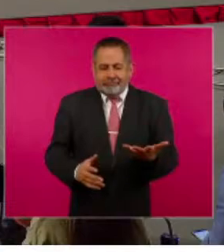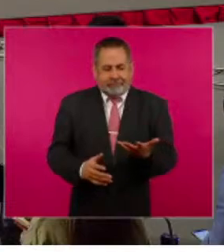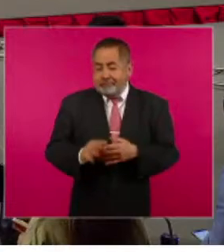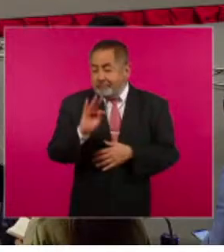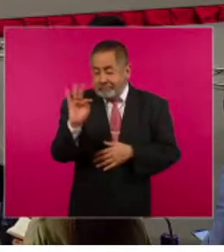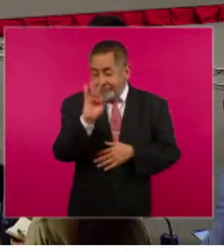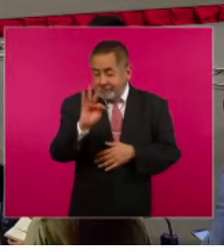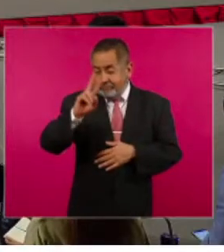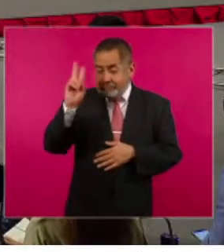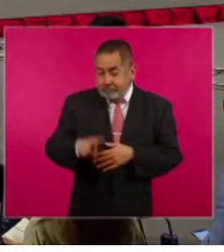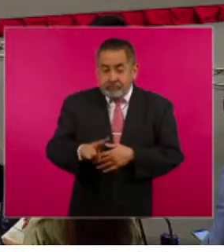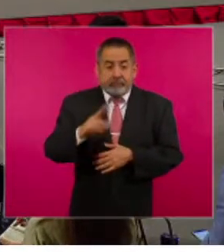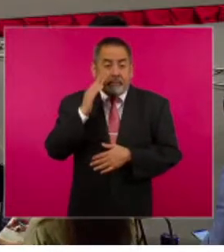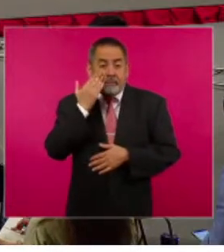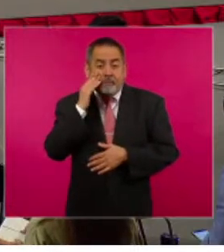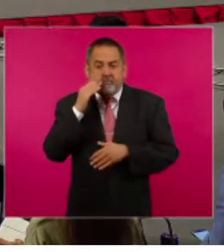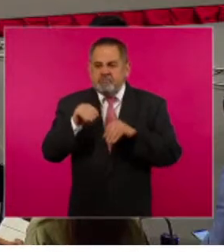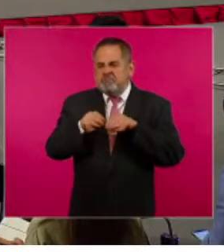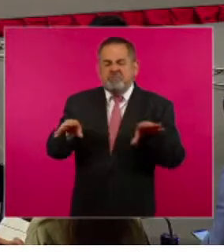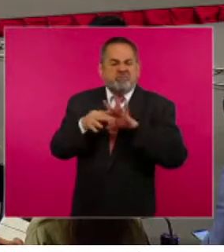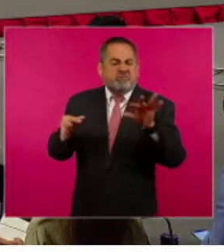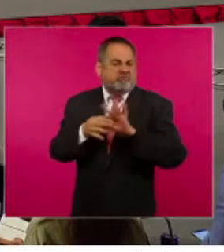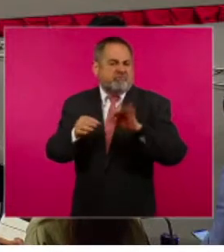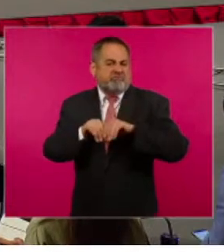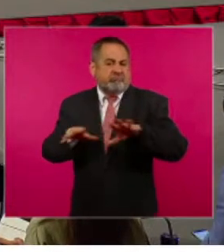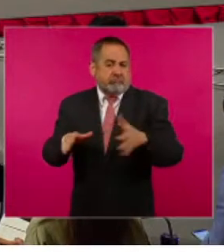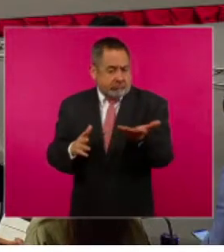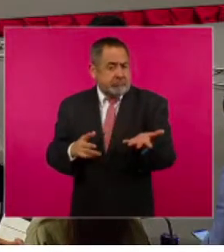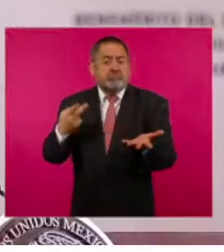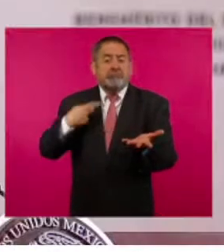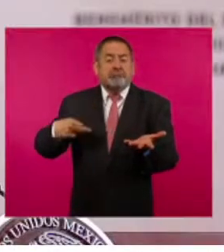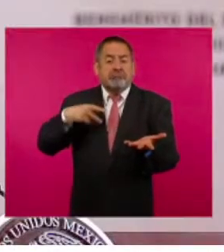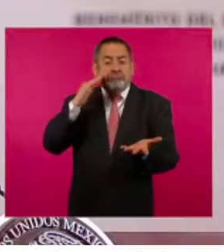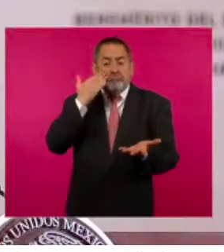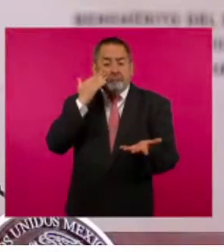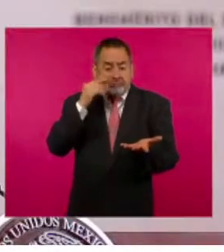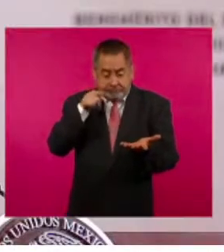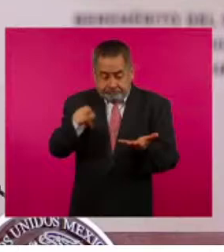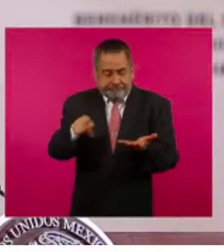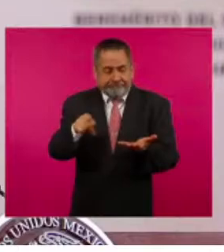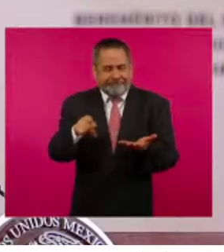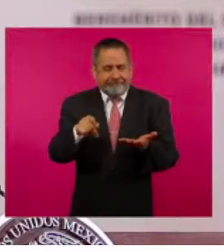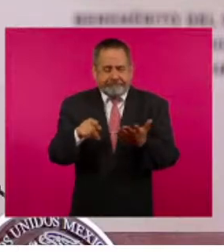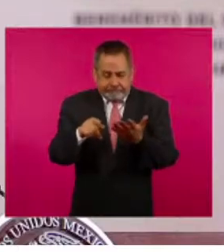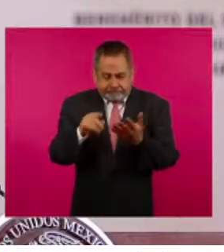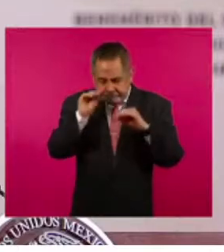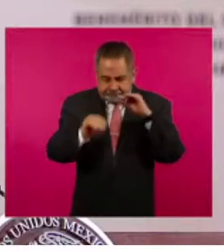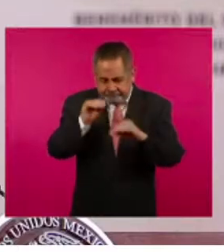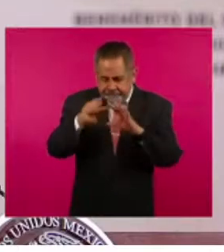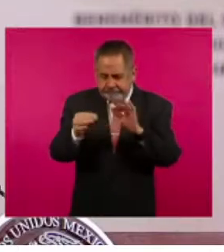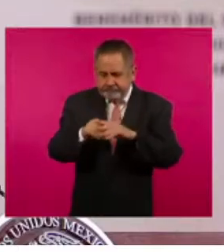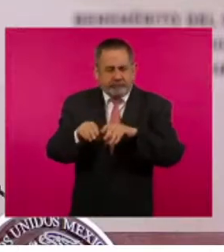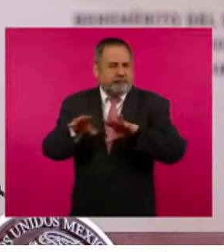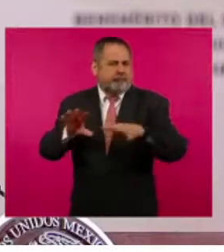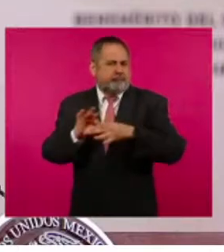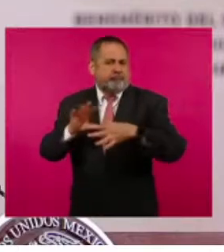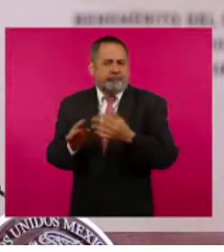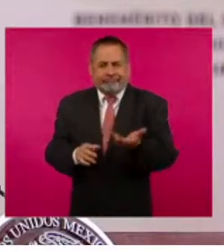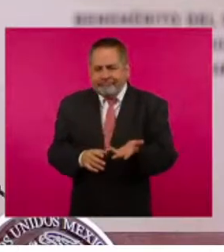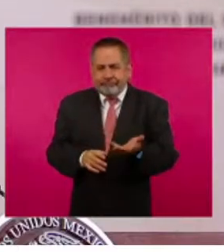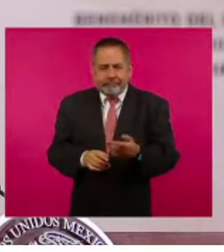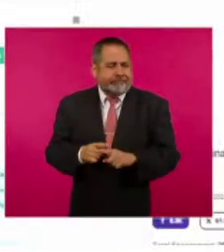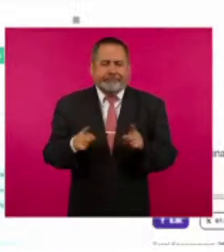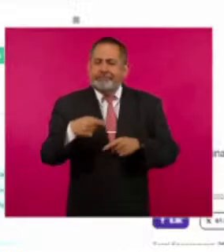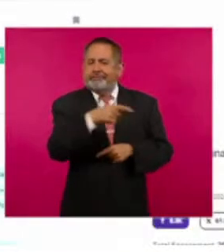más en Facebook, porque el usuario ahí tiene el poder de publicar lo que se encuentra y hacerlo, pero no con por supuesto no con